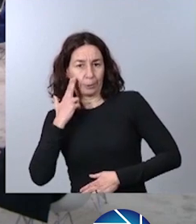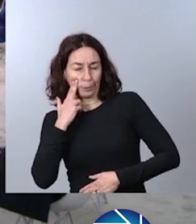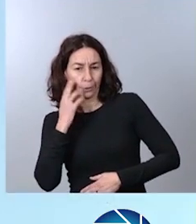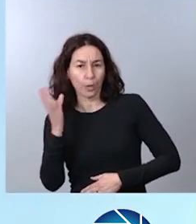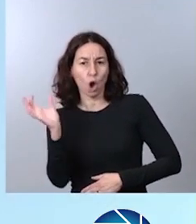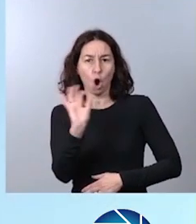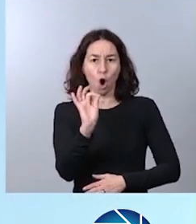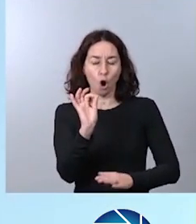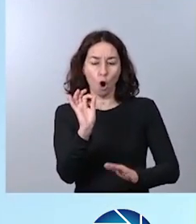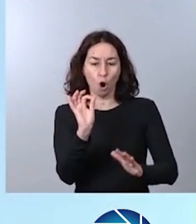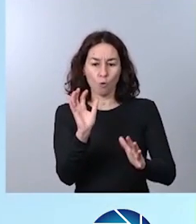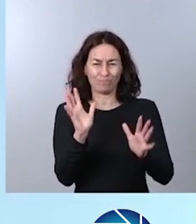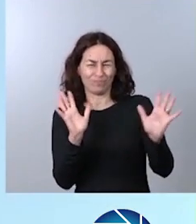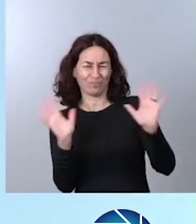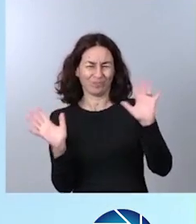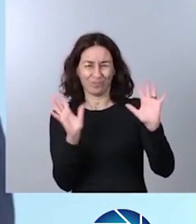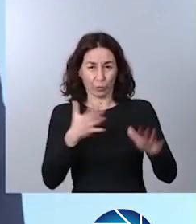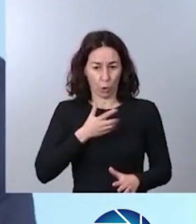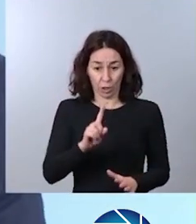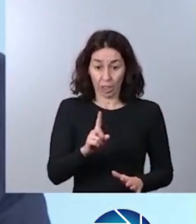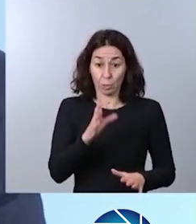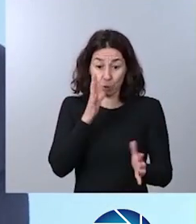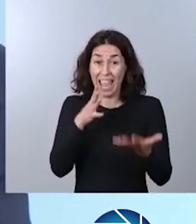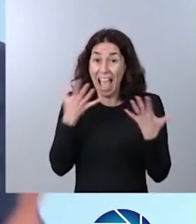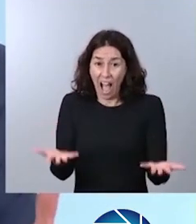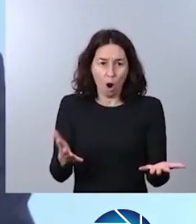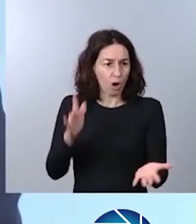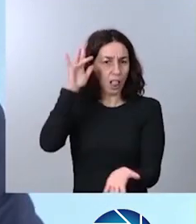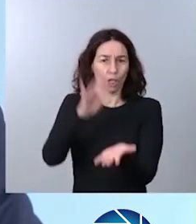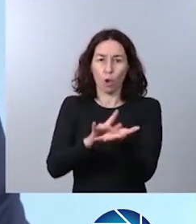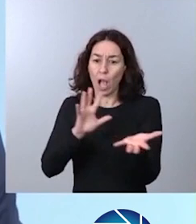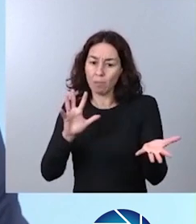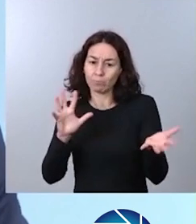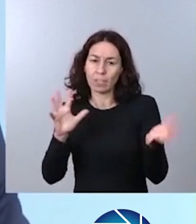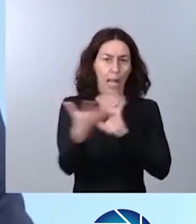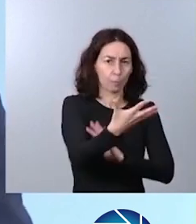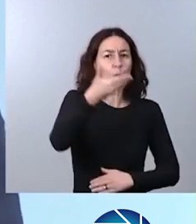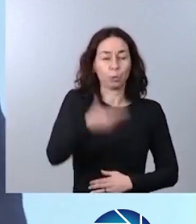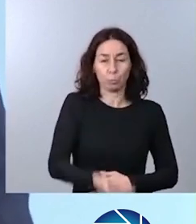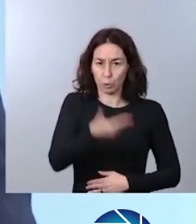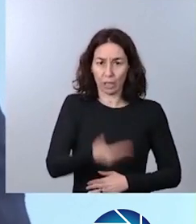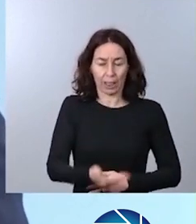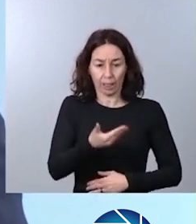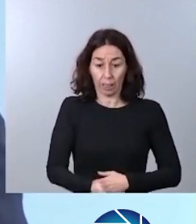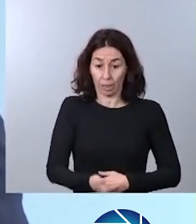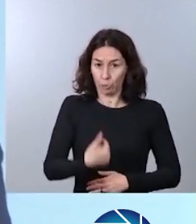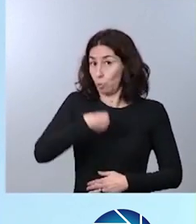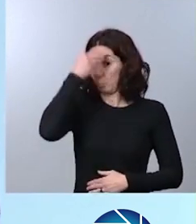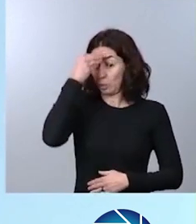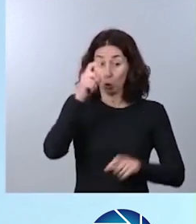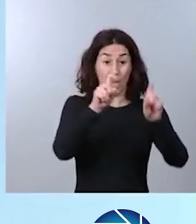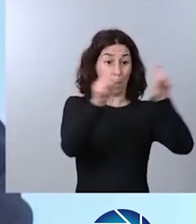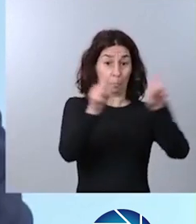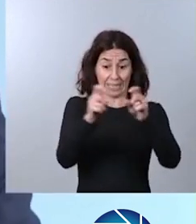es que teníamos en el psoe quien tendría habría tenido otra o tiene actualmente todavía no sabemos que ha finalizado